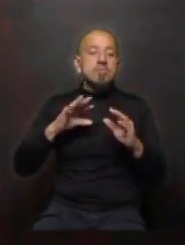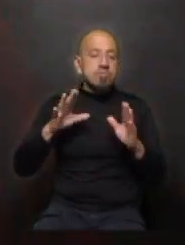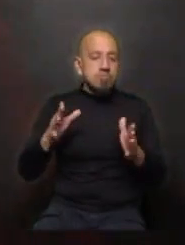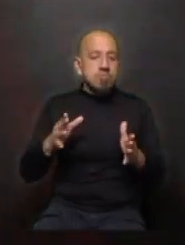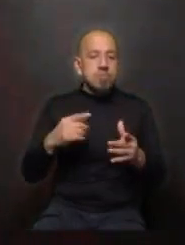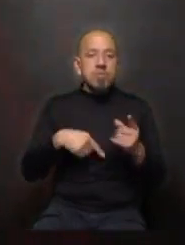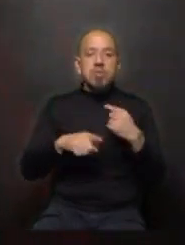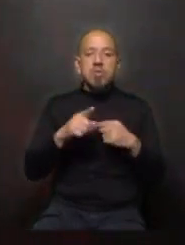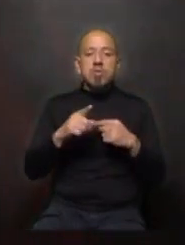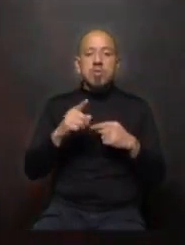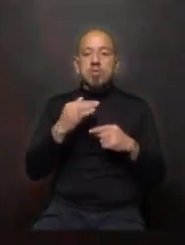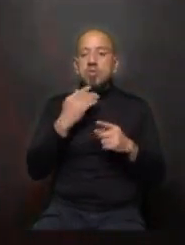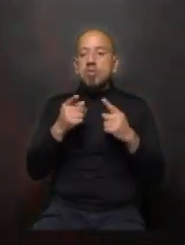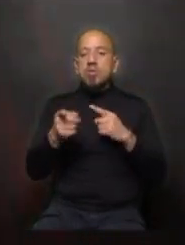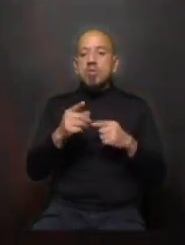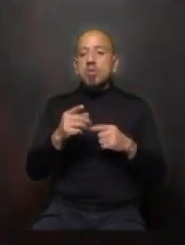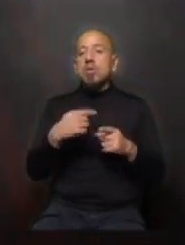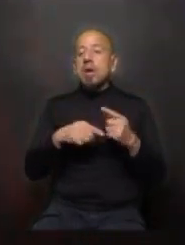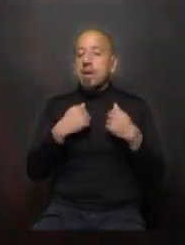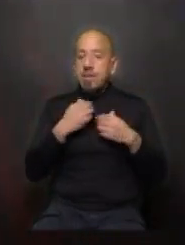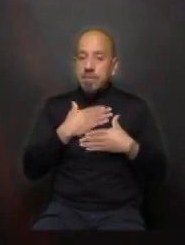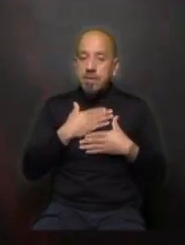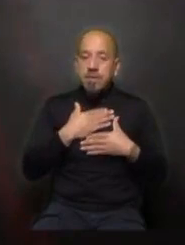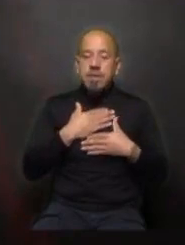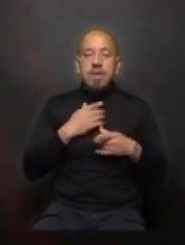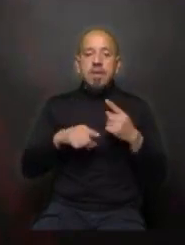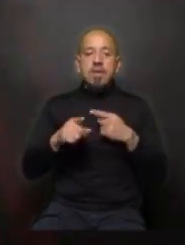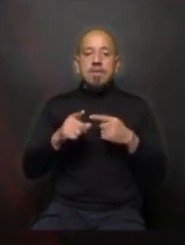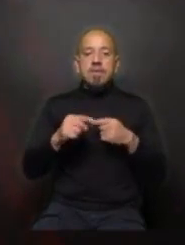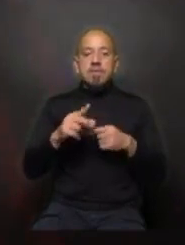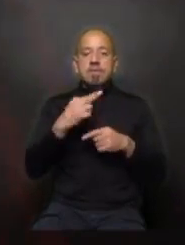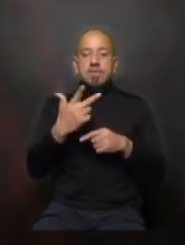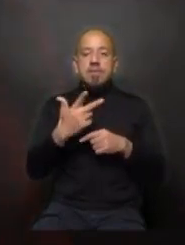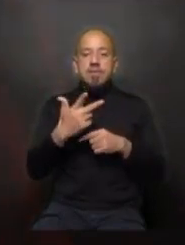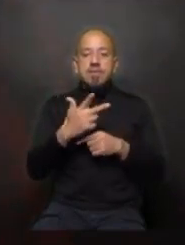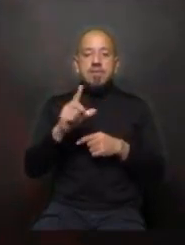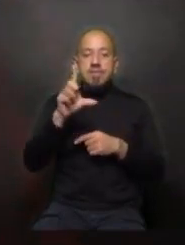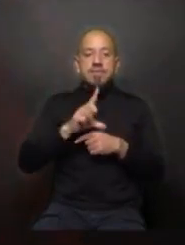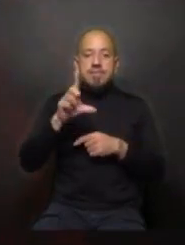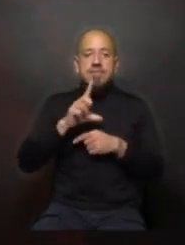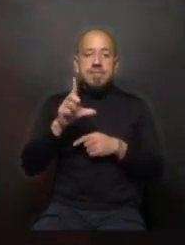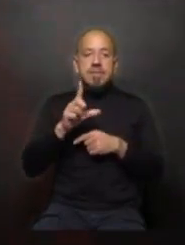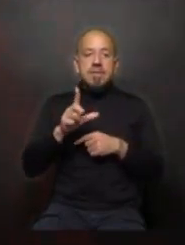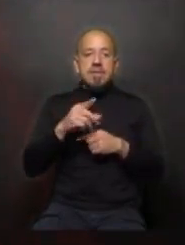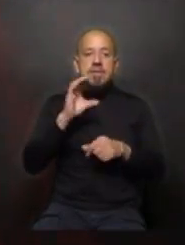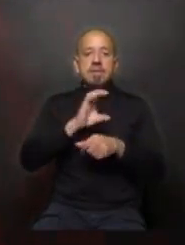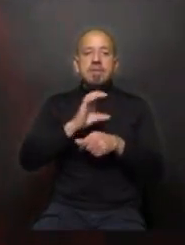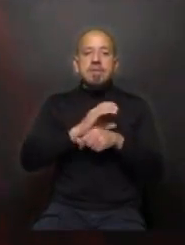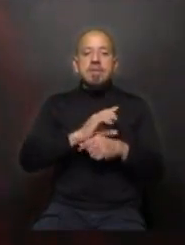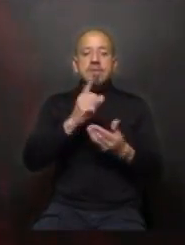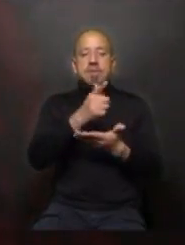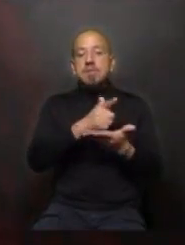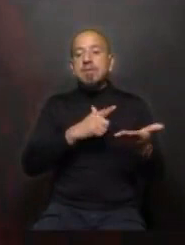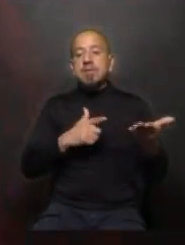si hasta no se lleva la medalla de oro a mí particularmente desde tercero de Liceo Desde esa clase de literatura me